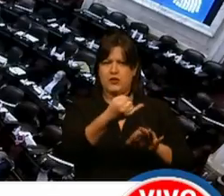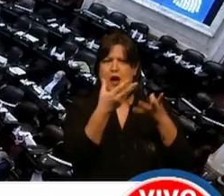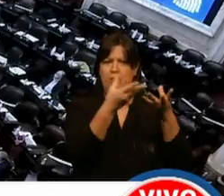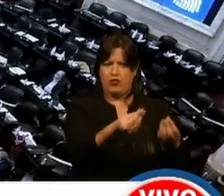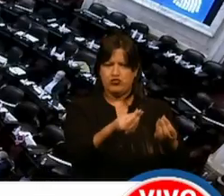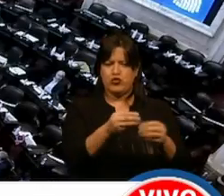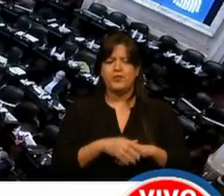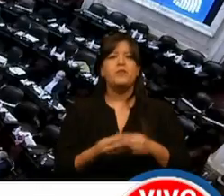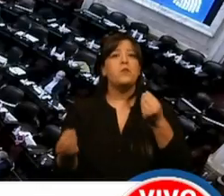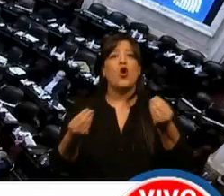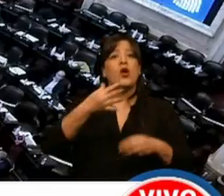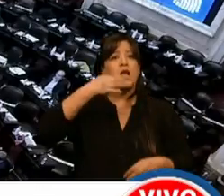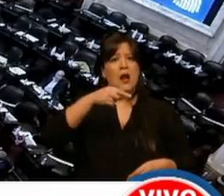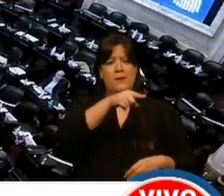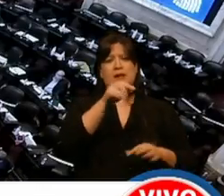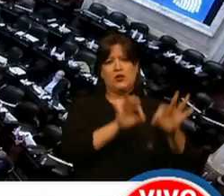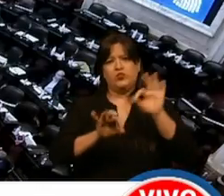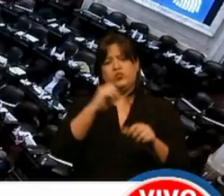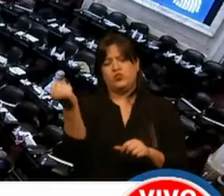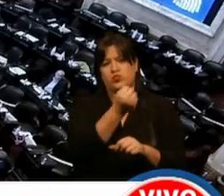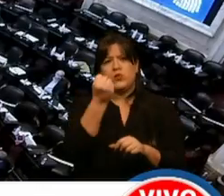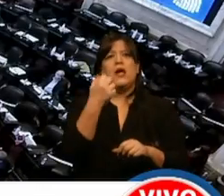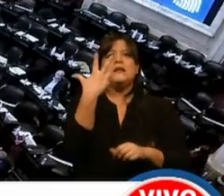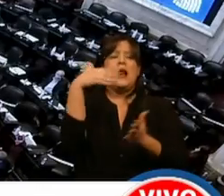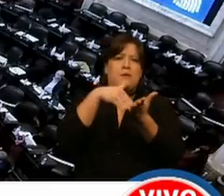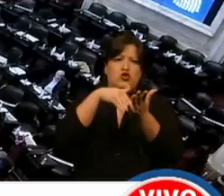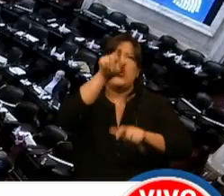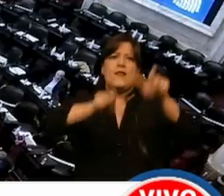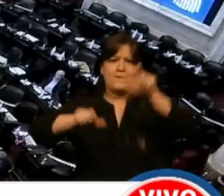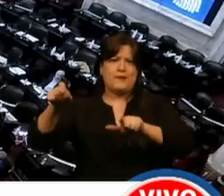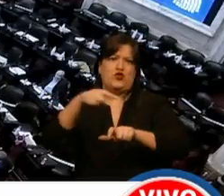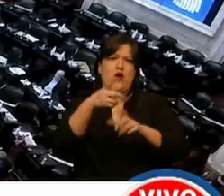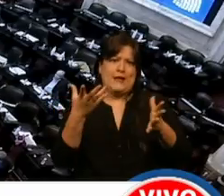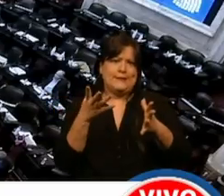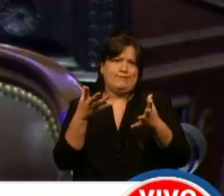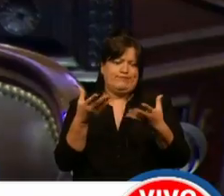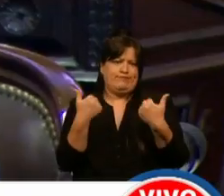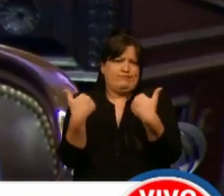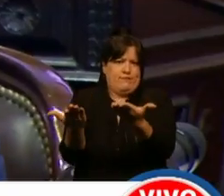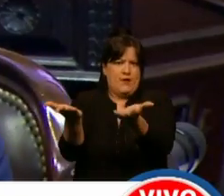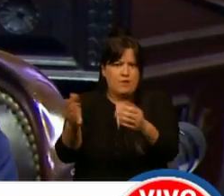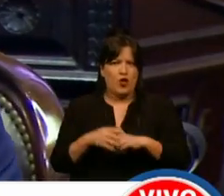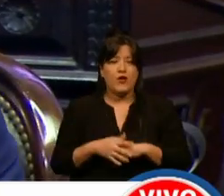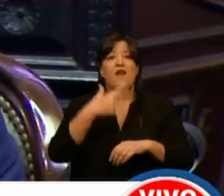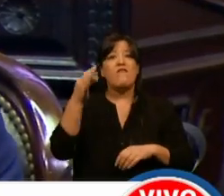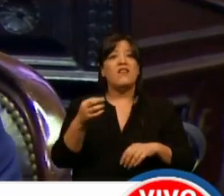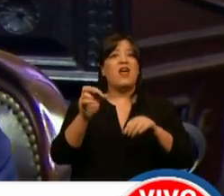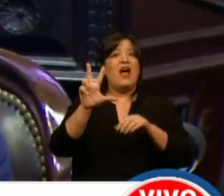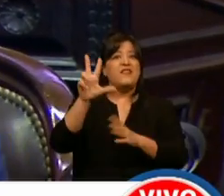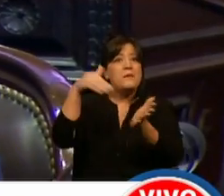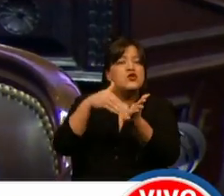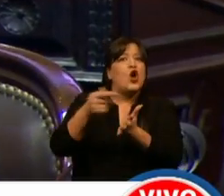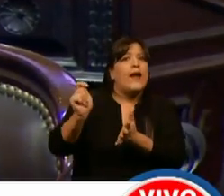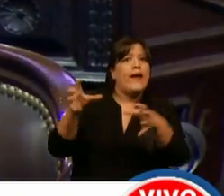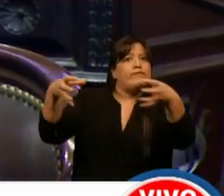porque realmente muy importante afecta a más de 3 millones de argentinos y la verdad muchos de ellos son pensionados y jubilados